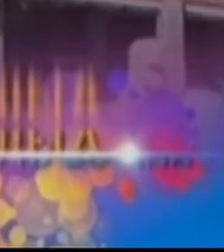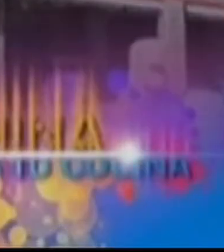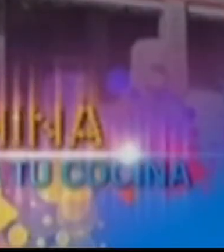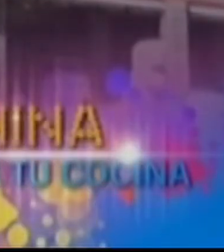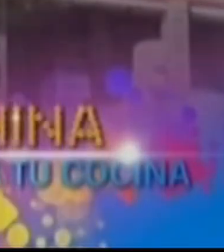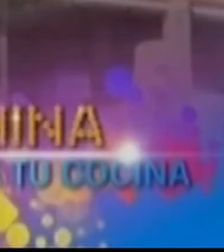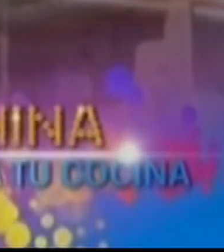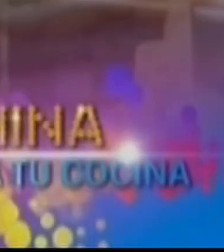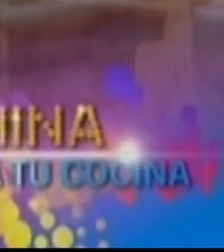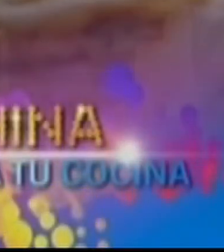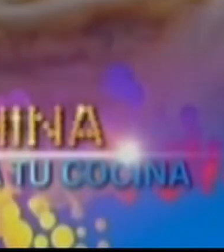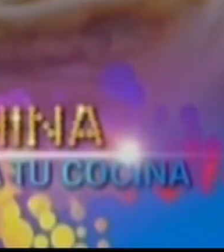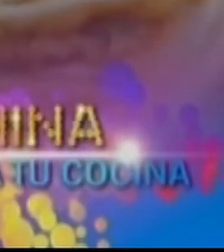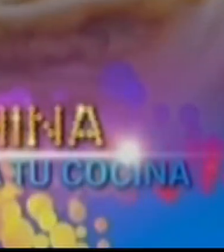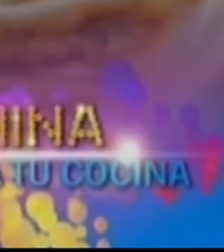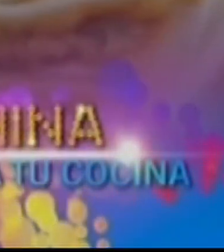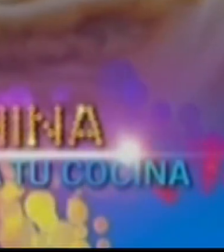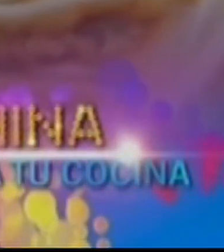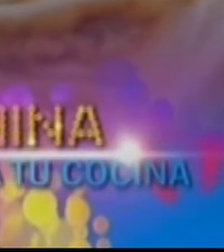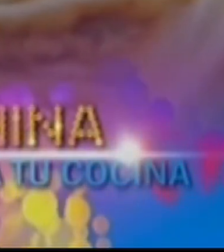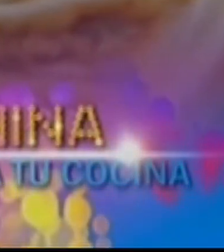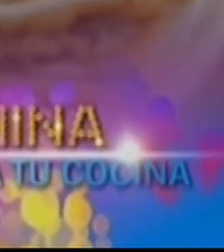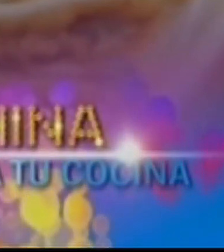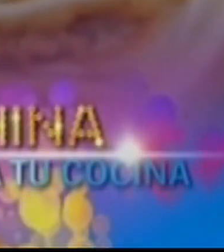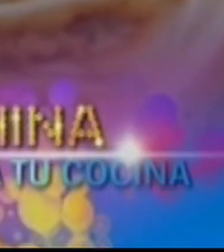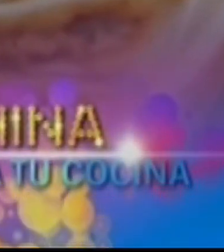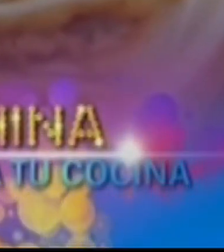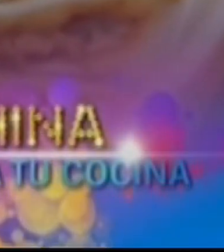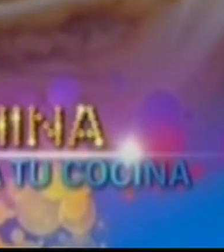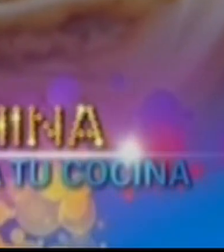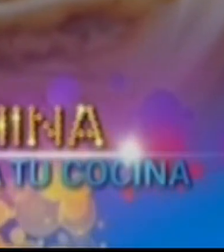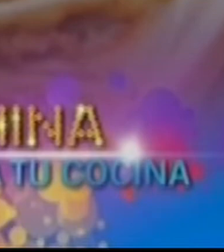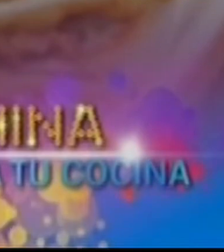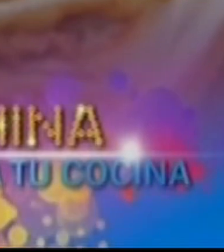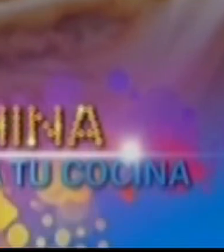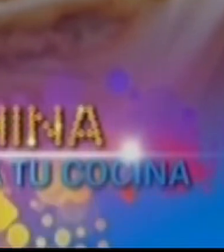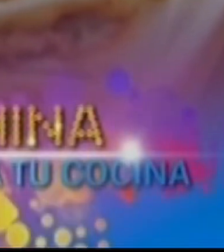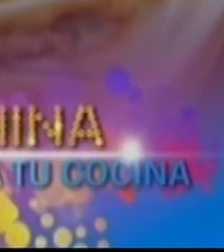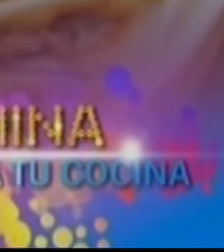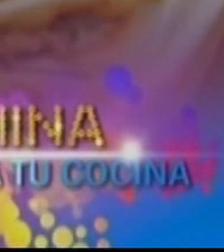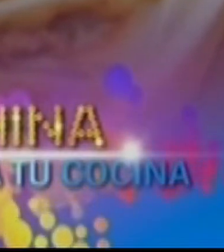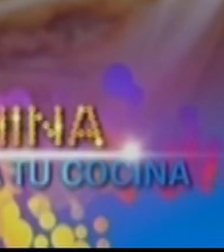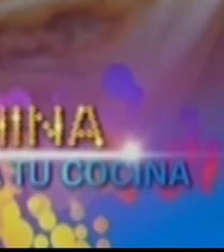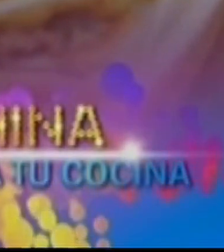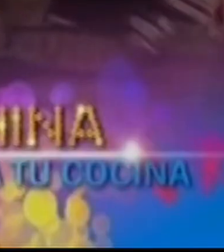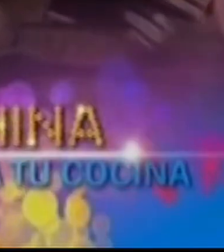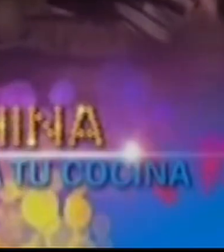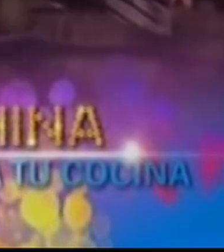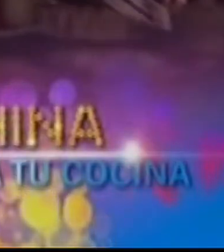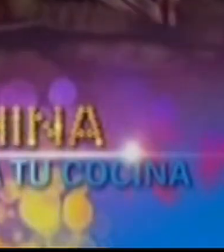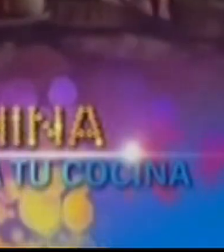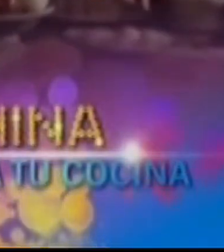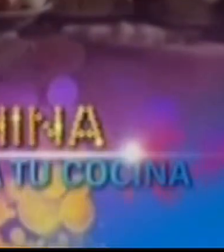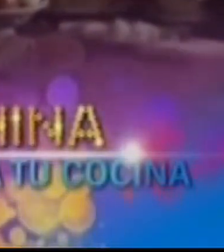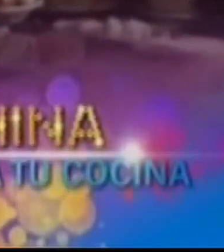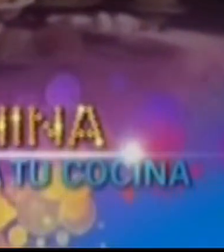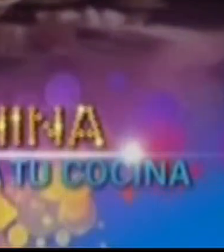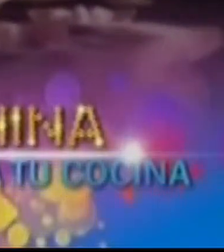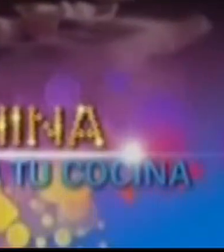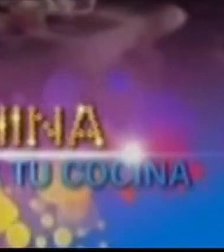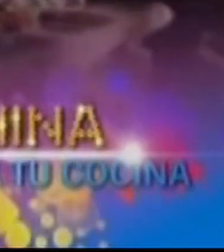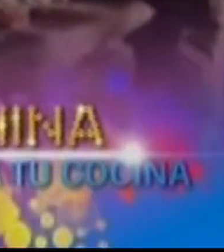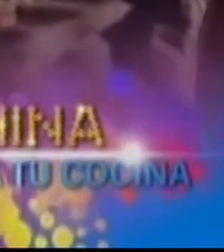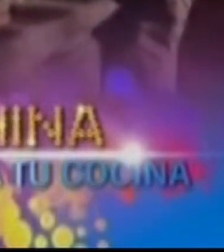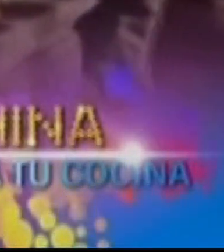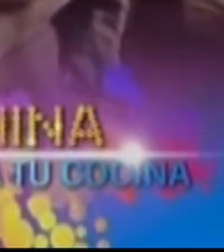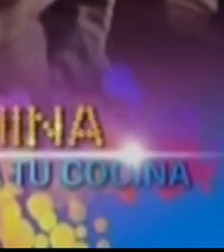La torta de carne de Shanghai es muy famosa en China. Su historia se remonta al siglo XVIII. Su característica principal